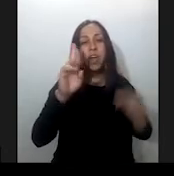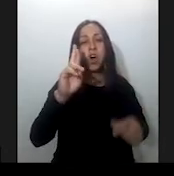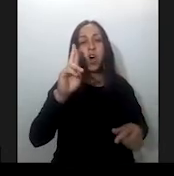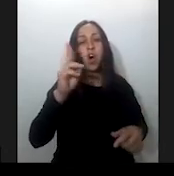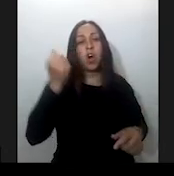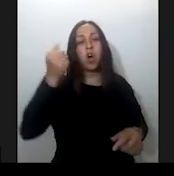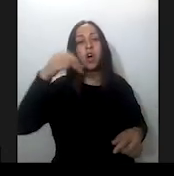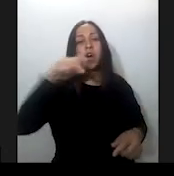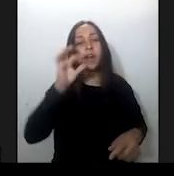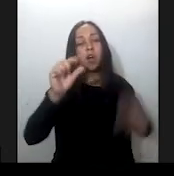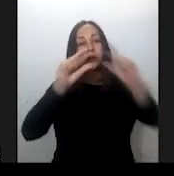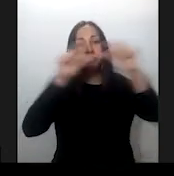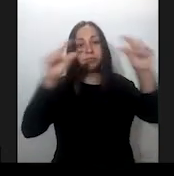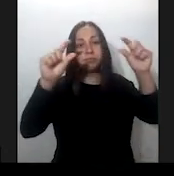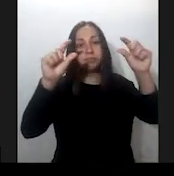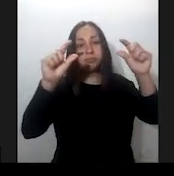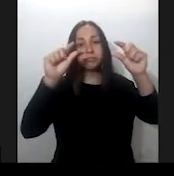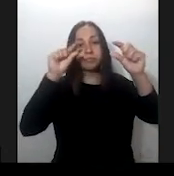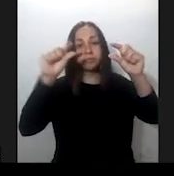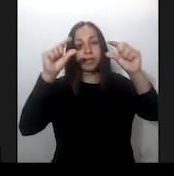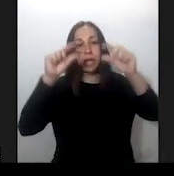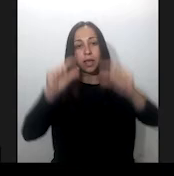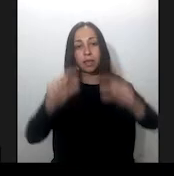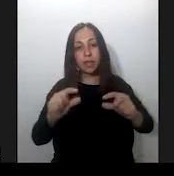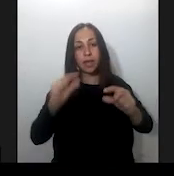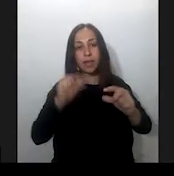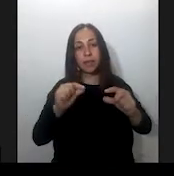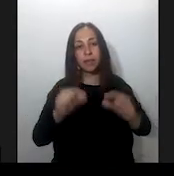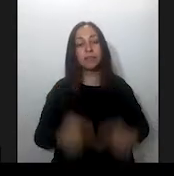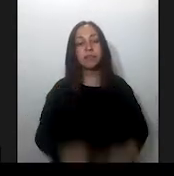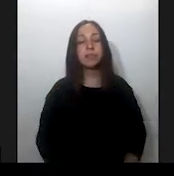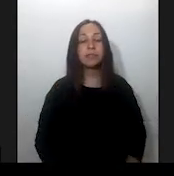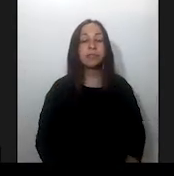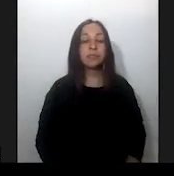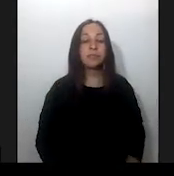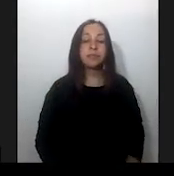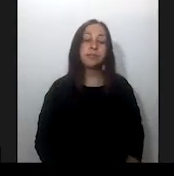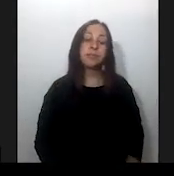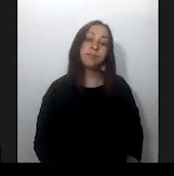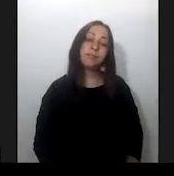promedio. Va a ser de este rango hasta este rango.